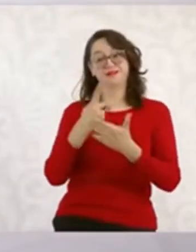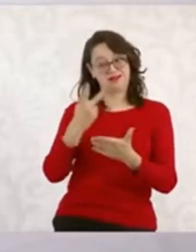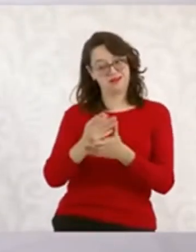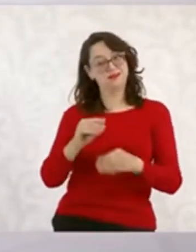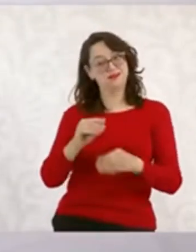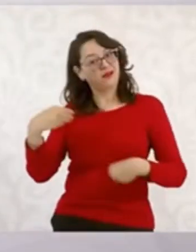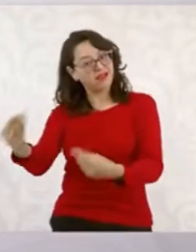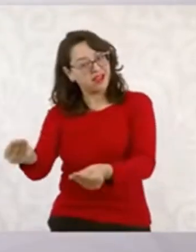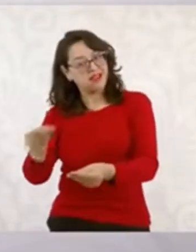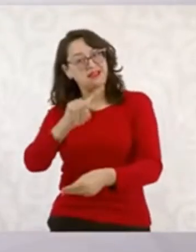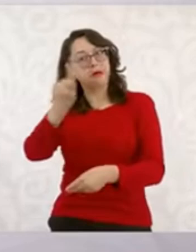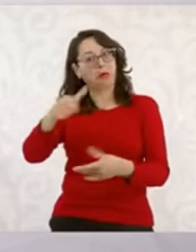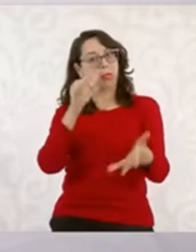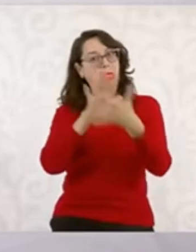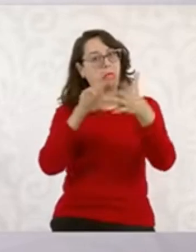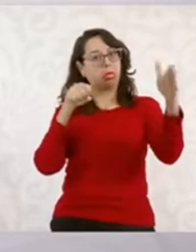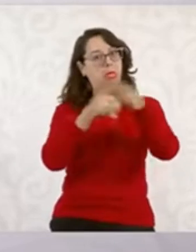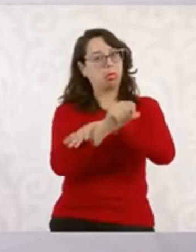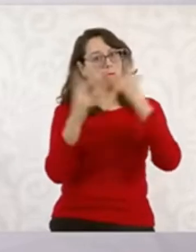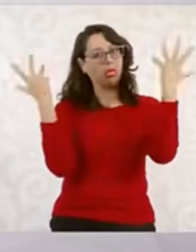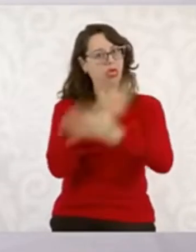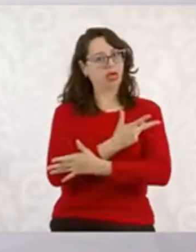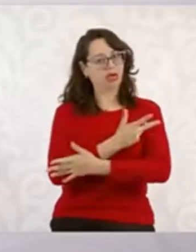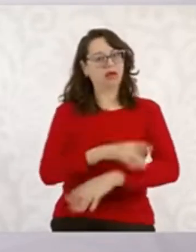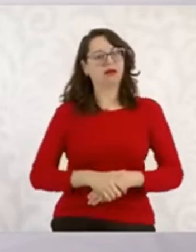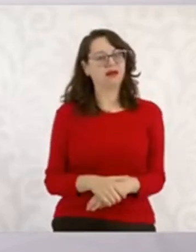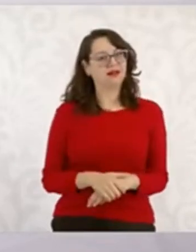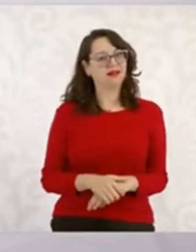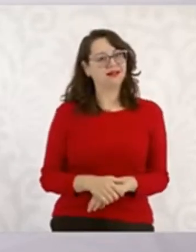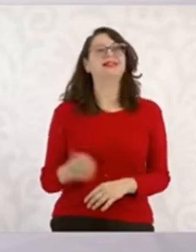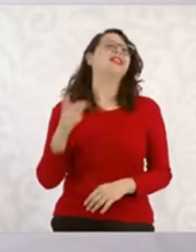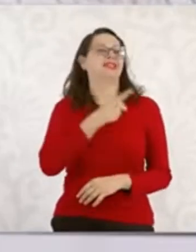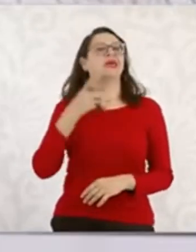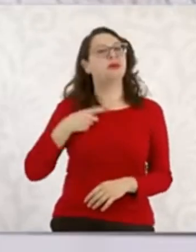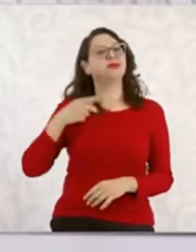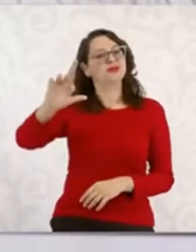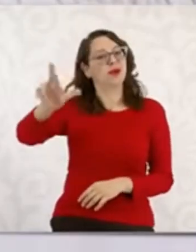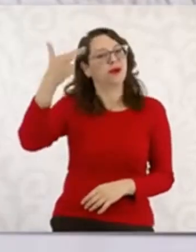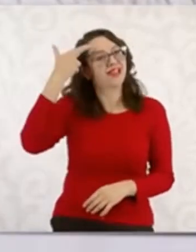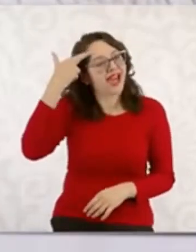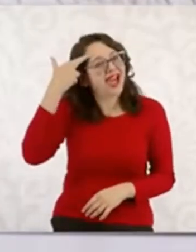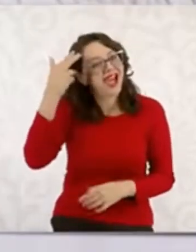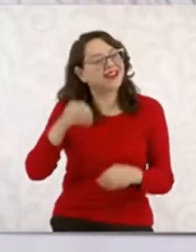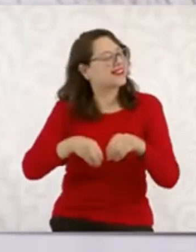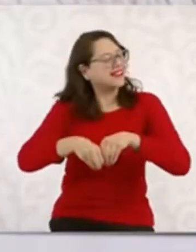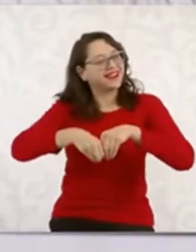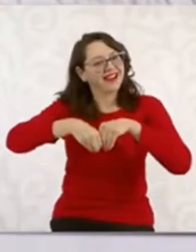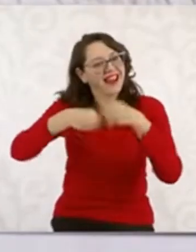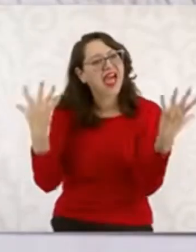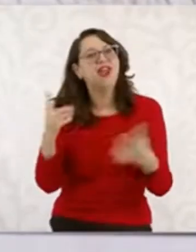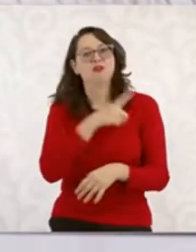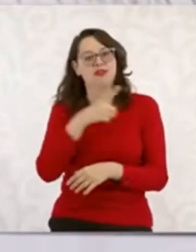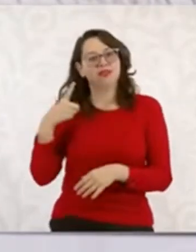Entonces, claro que hay que recordarlo, que nosotros decimos que no hay,